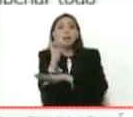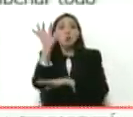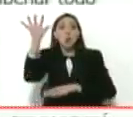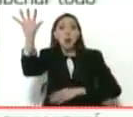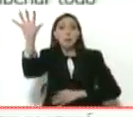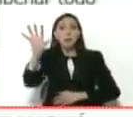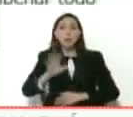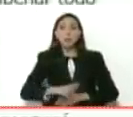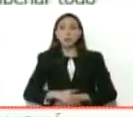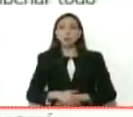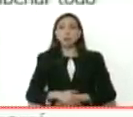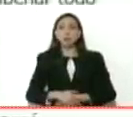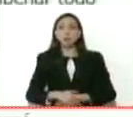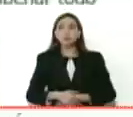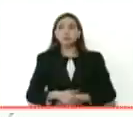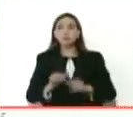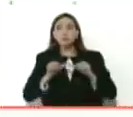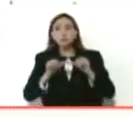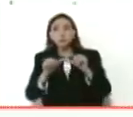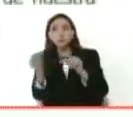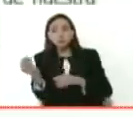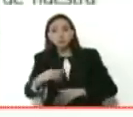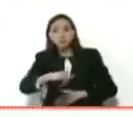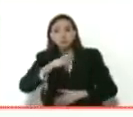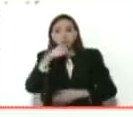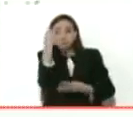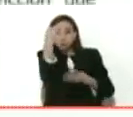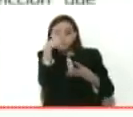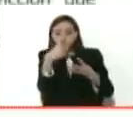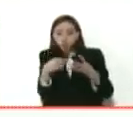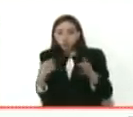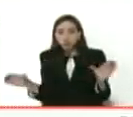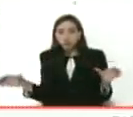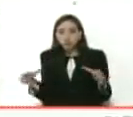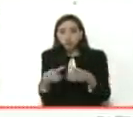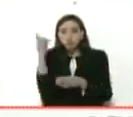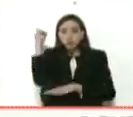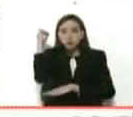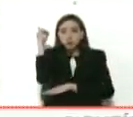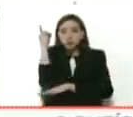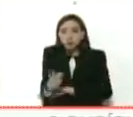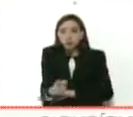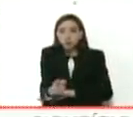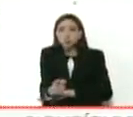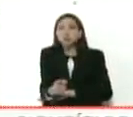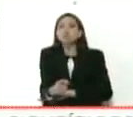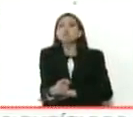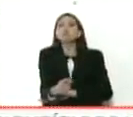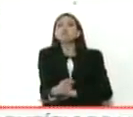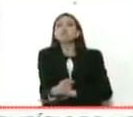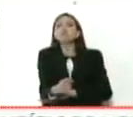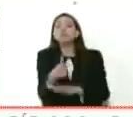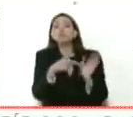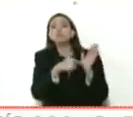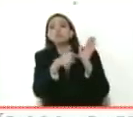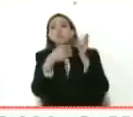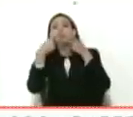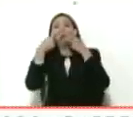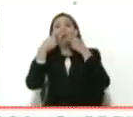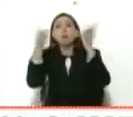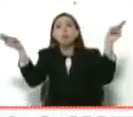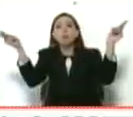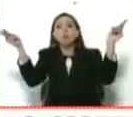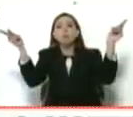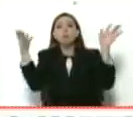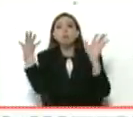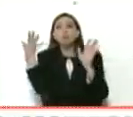los adelantos y todos los elementos que fundamentan esta denuncia serán dados a conocer a la opinión pública en